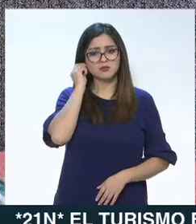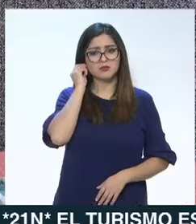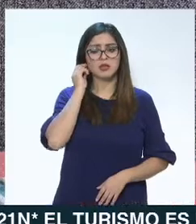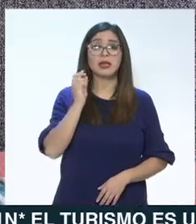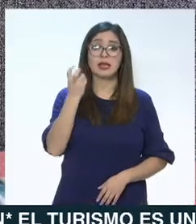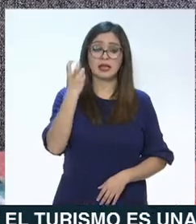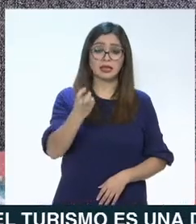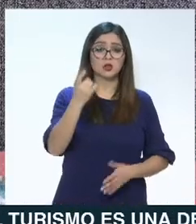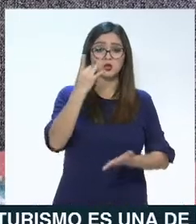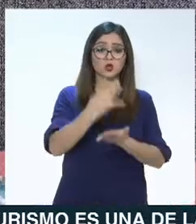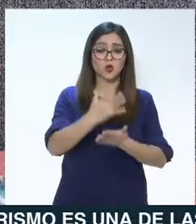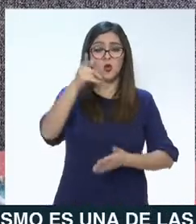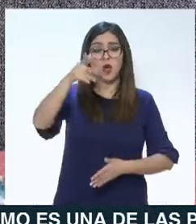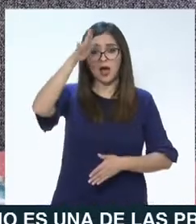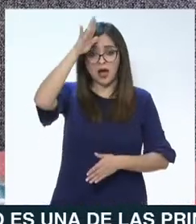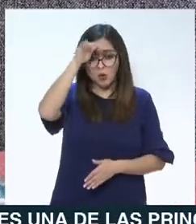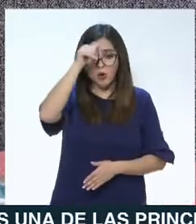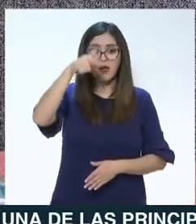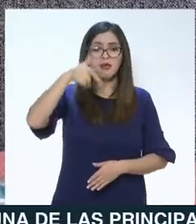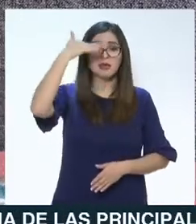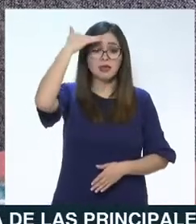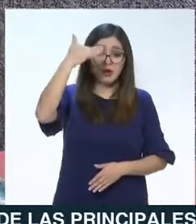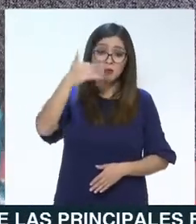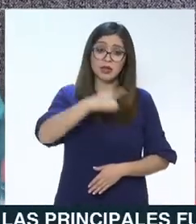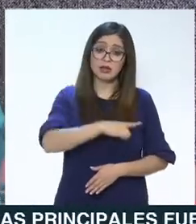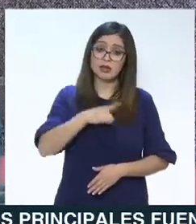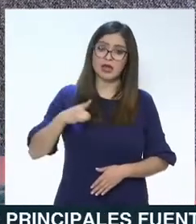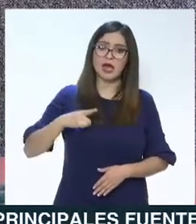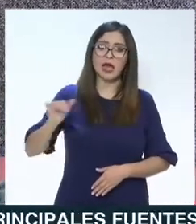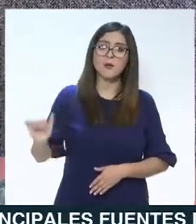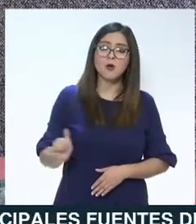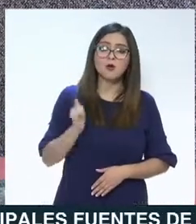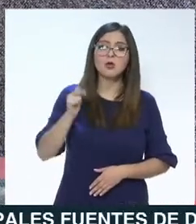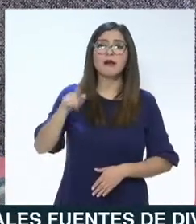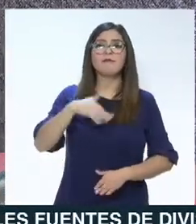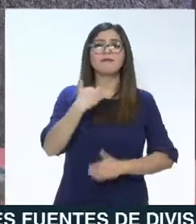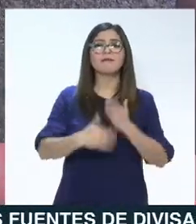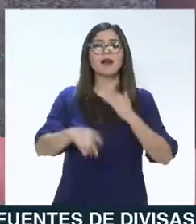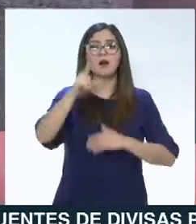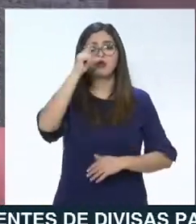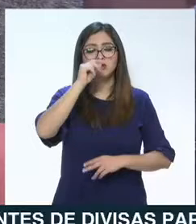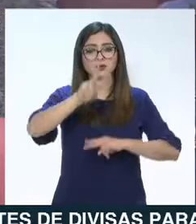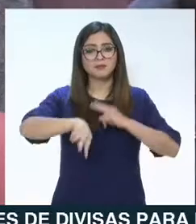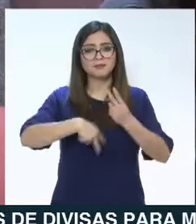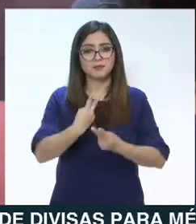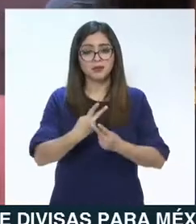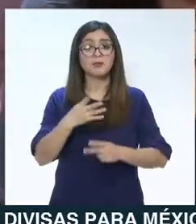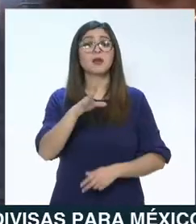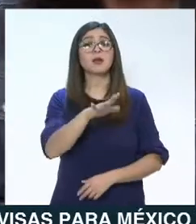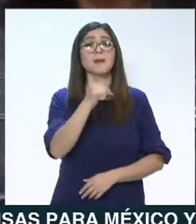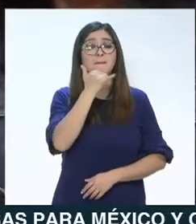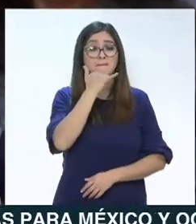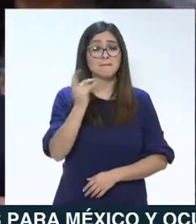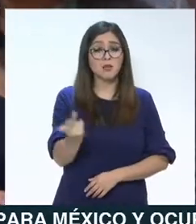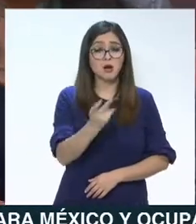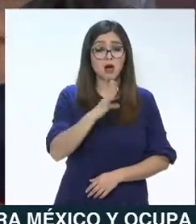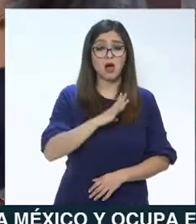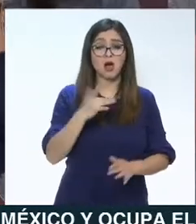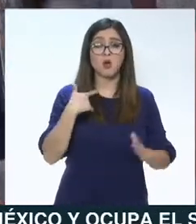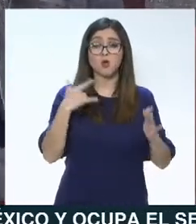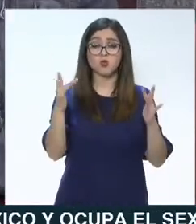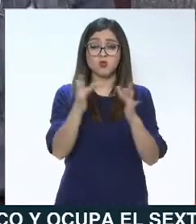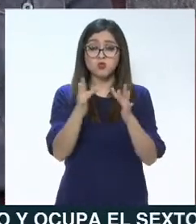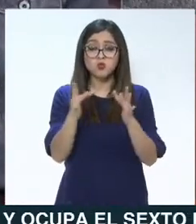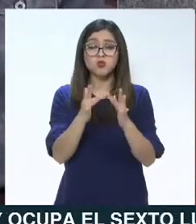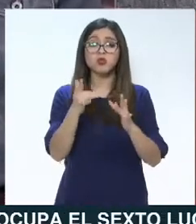única temporada que tenemos en puerta, entonces si no aprovechan, pues tal vez se la van a pegar. Oigan, ¿tienen redes sociales? ¿Podemos contactarlas a través de estos medios para